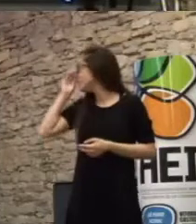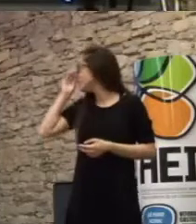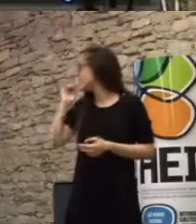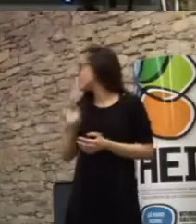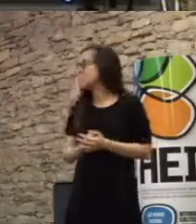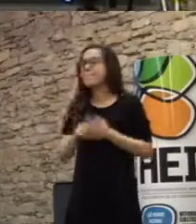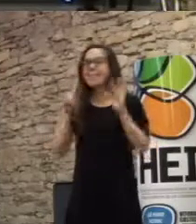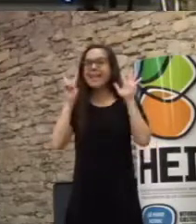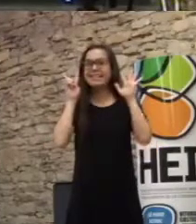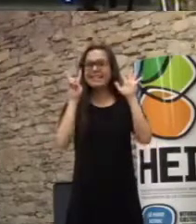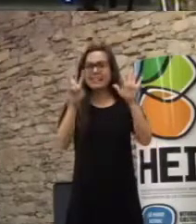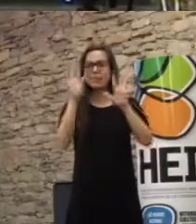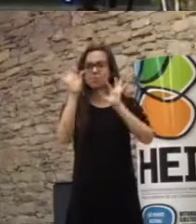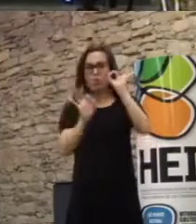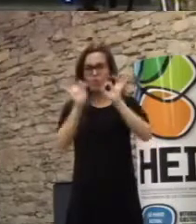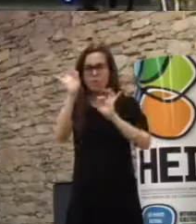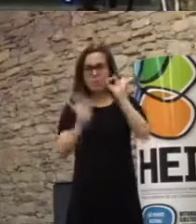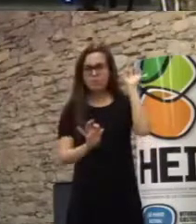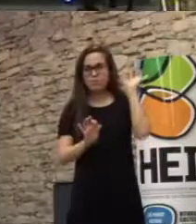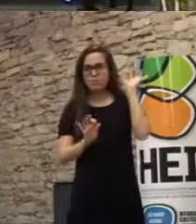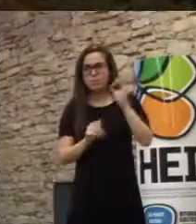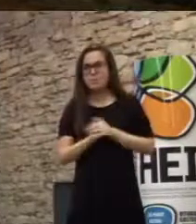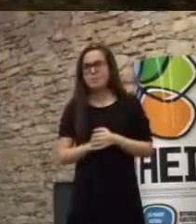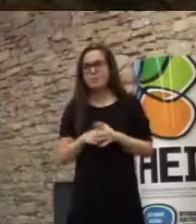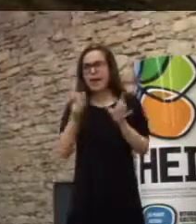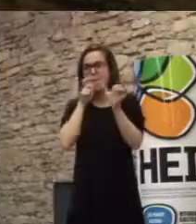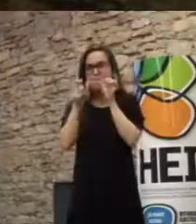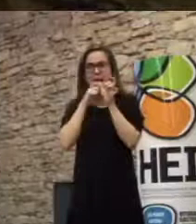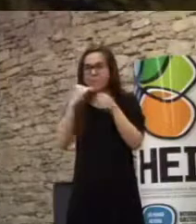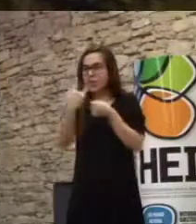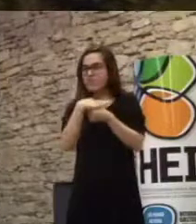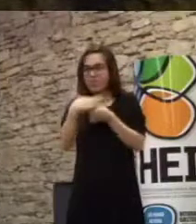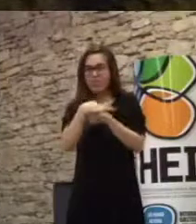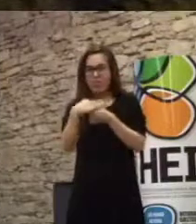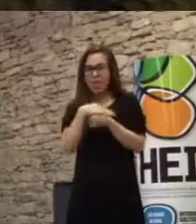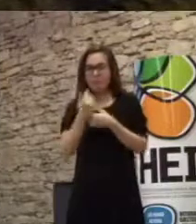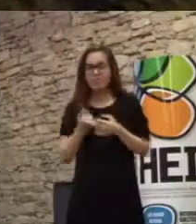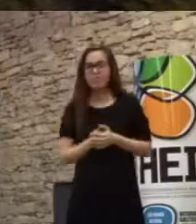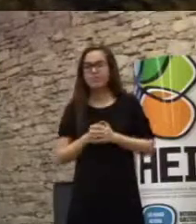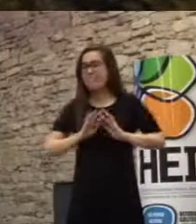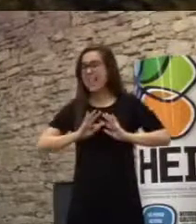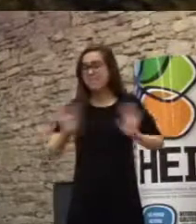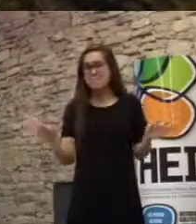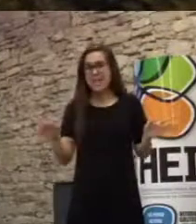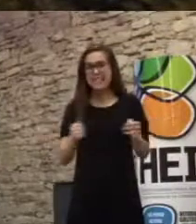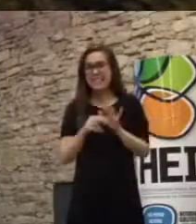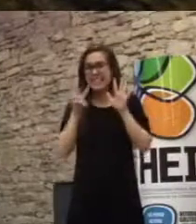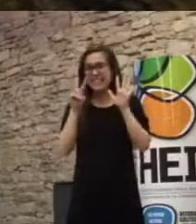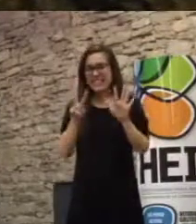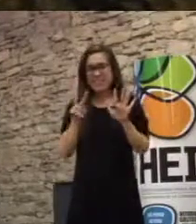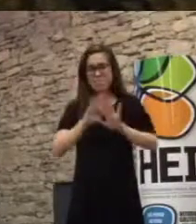un 7 por ciento es el grado el influencia las palabras en la comunicación humana nada más un 7